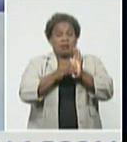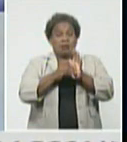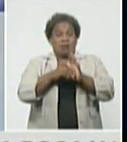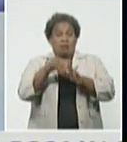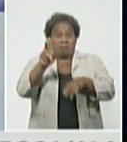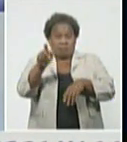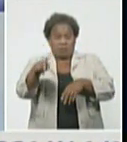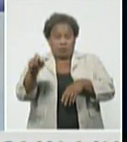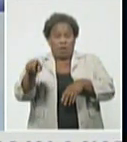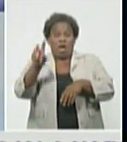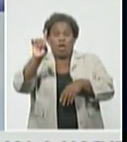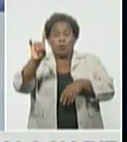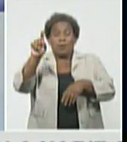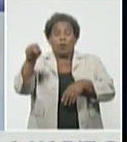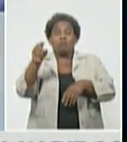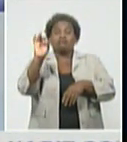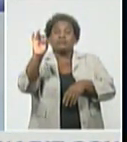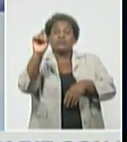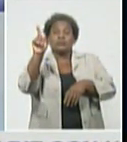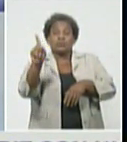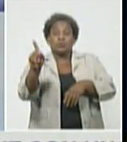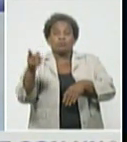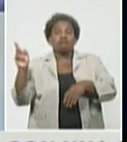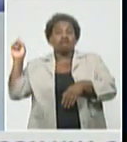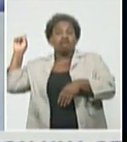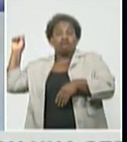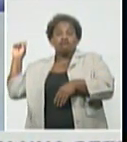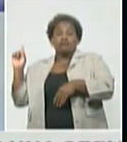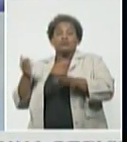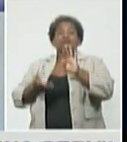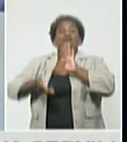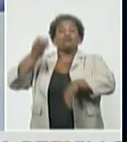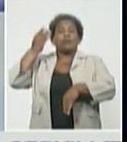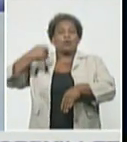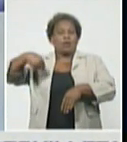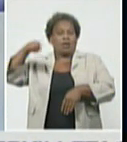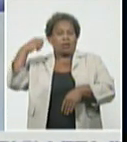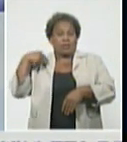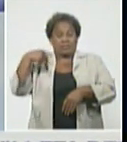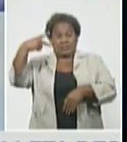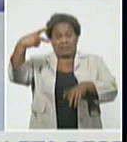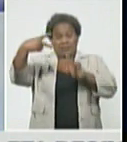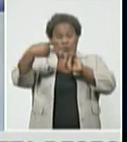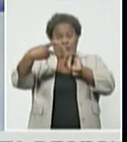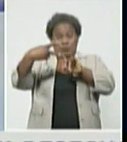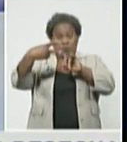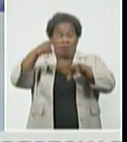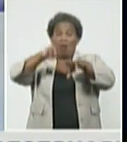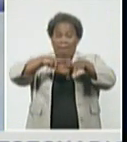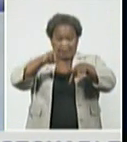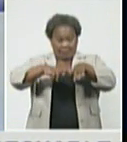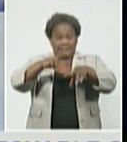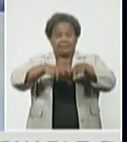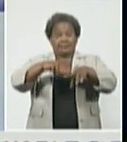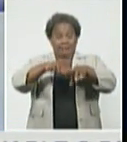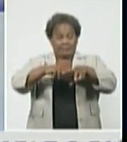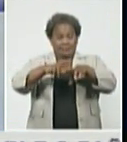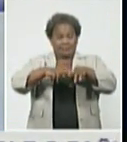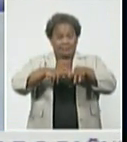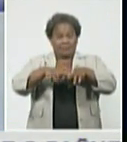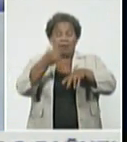9,71, superior a la del día de ayer. Le sigue La Habana, con una tasa